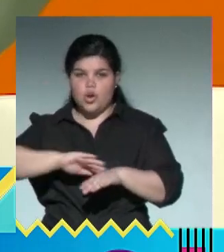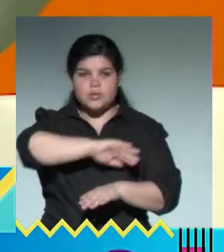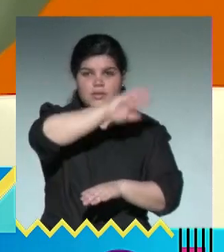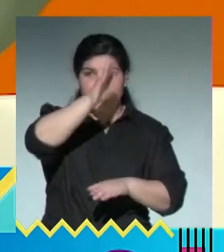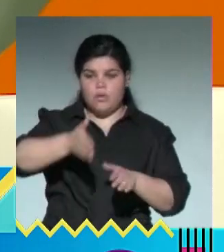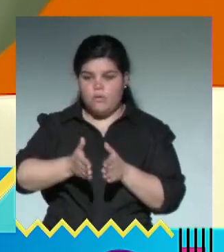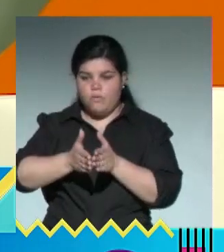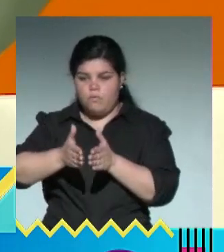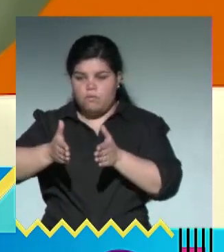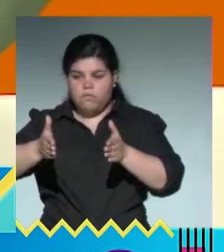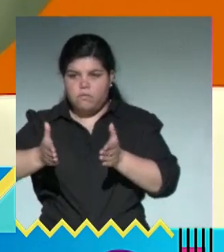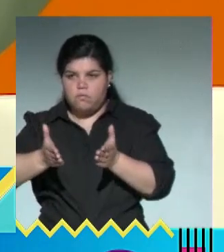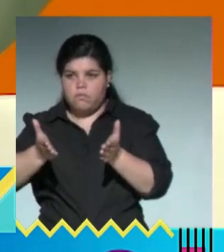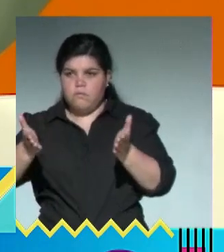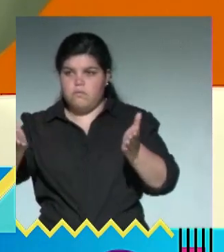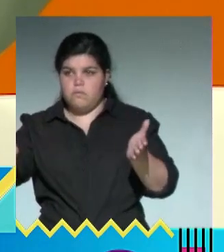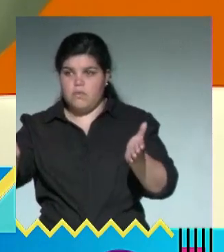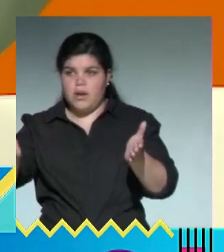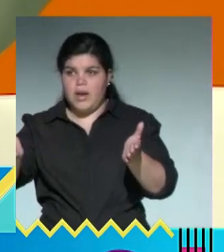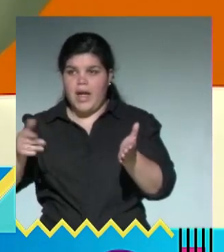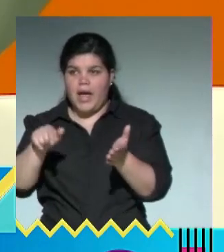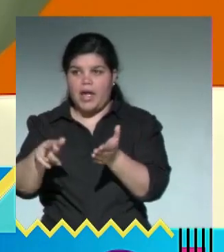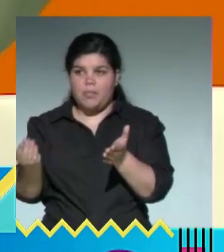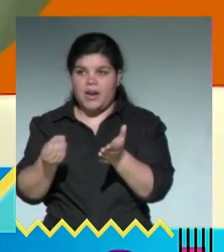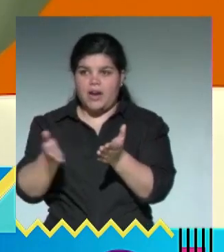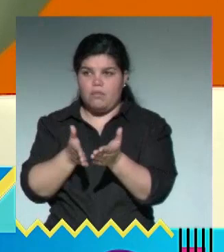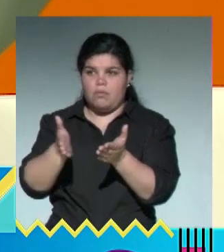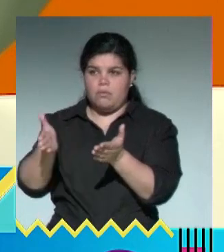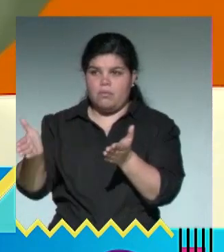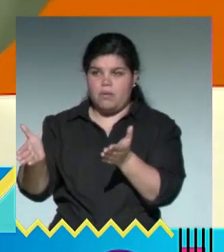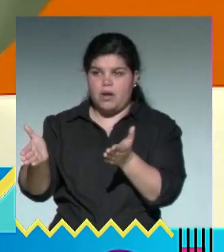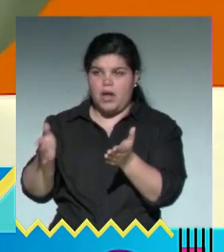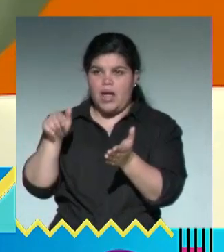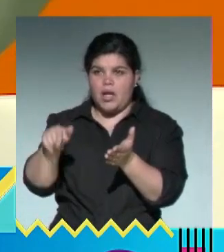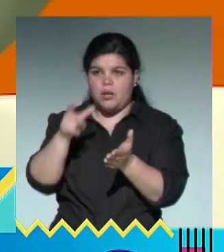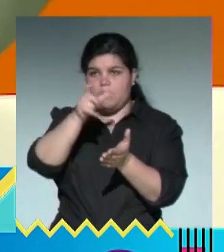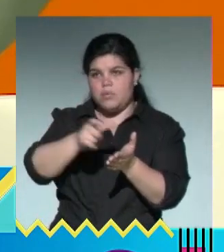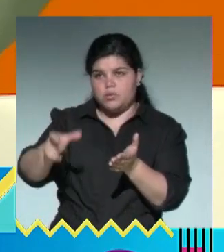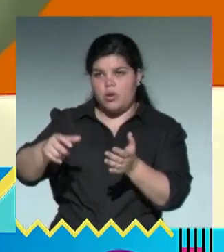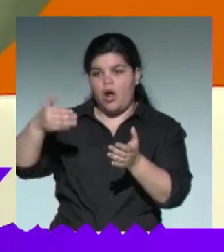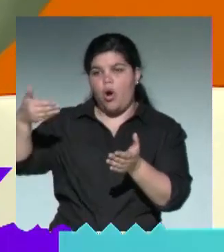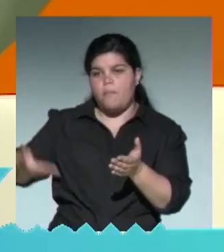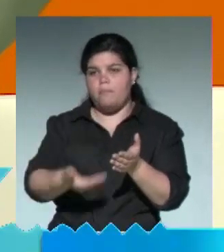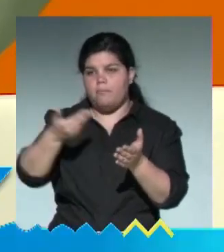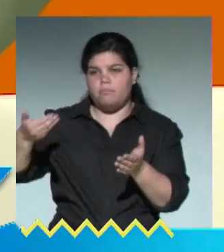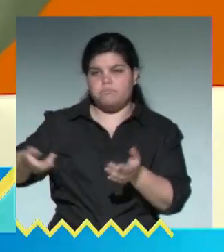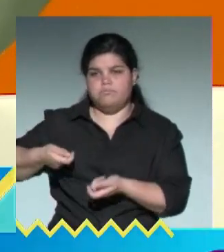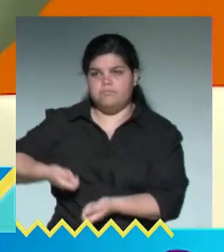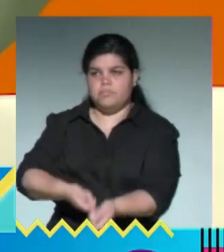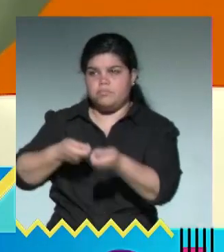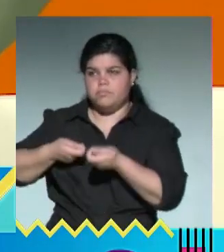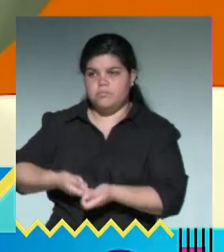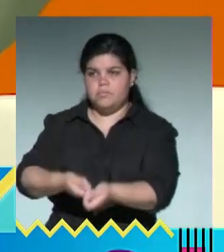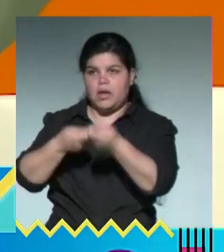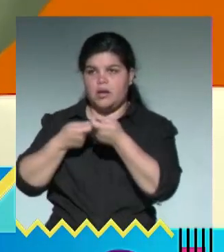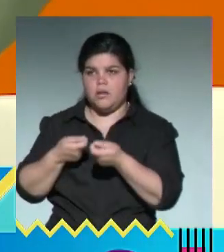con máquina, depende de la vegetación que vos tengas, lo podés utilizar con un grupo de brigadistas y con palas, o maclot, que es parecido a una